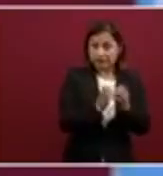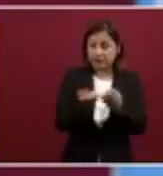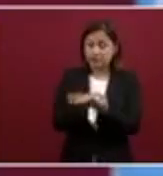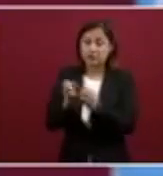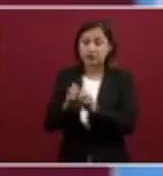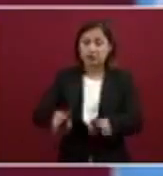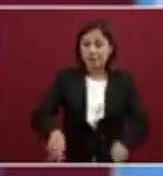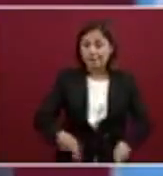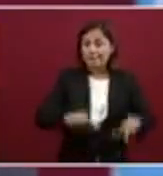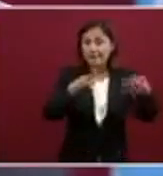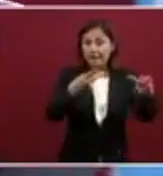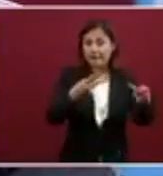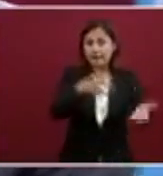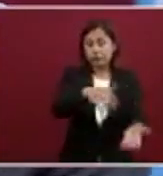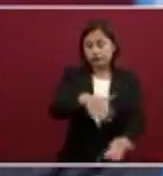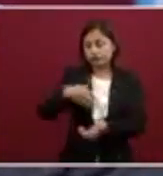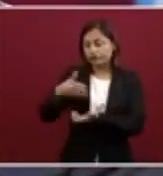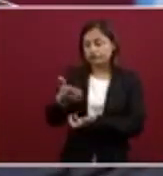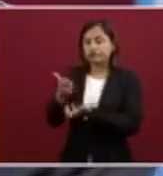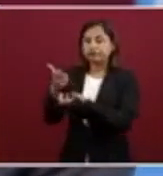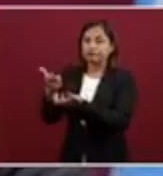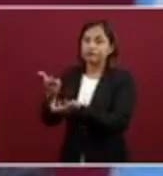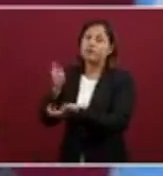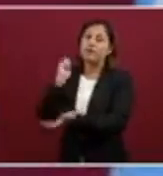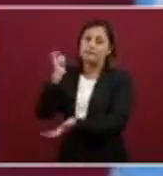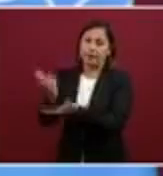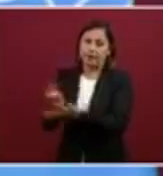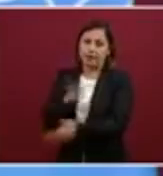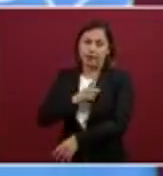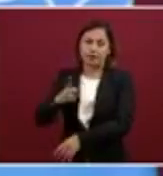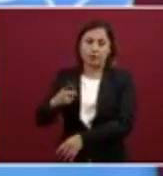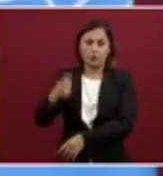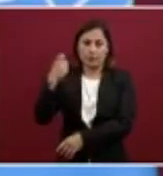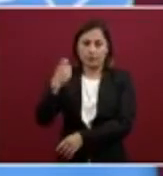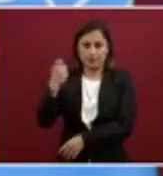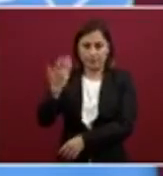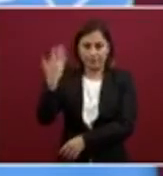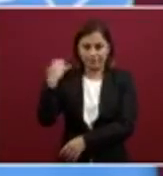la gente sin estadios, porque eso sí sería